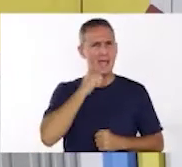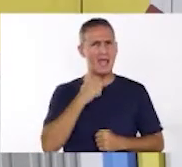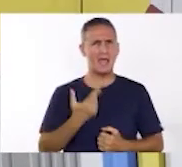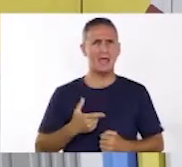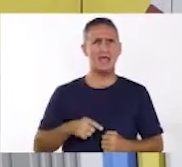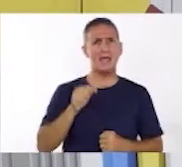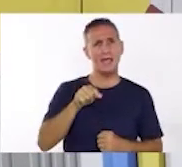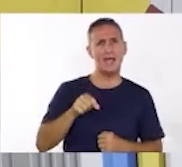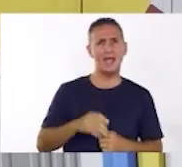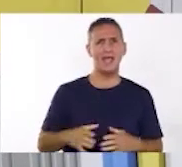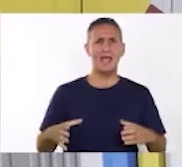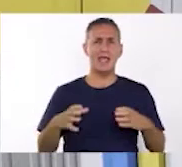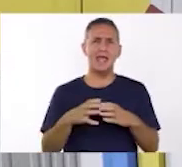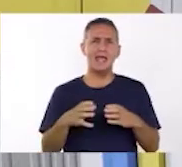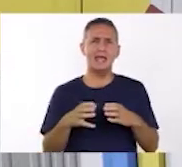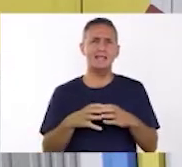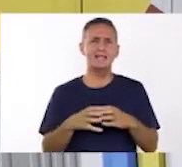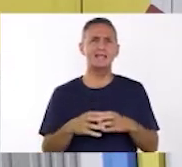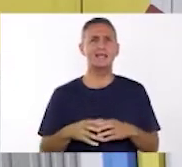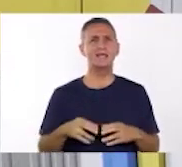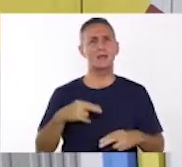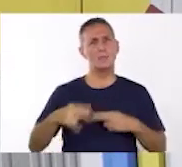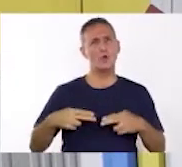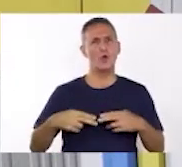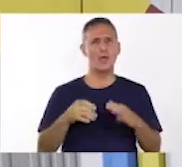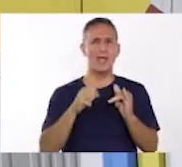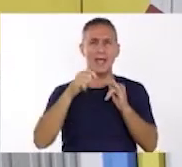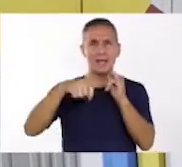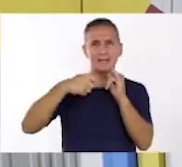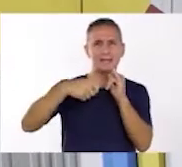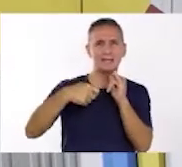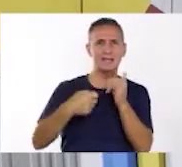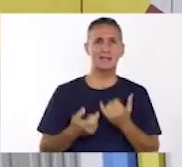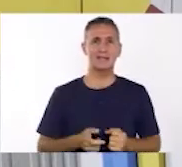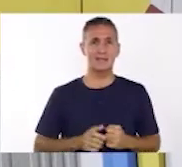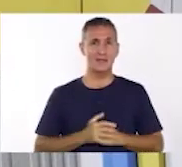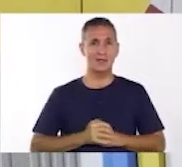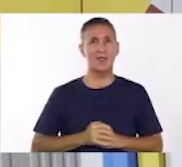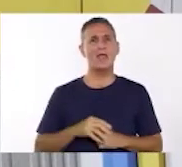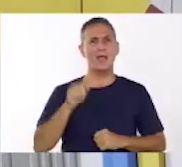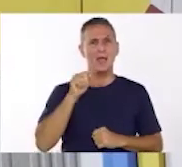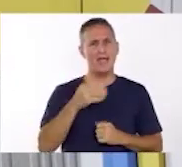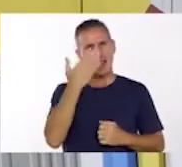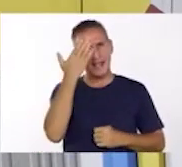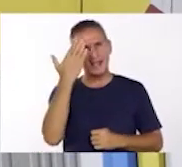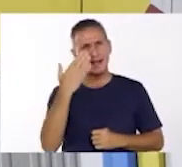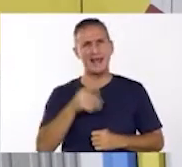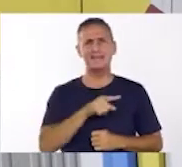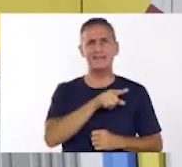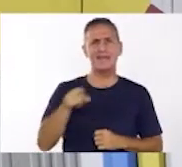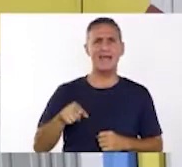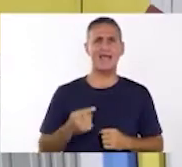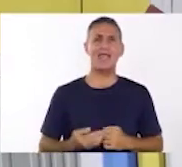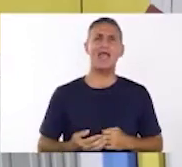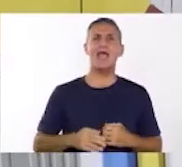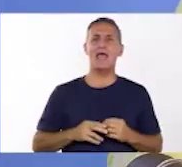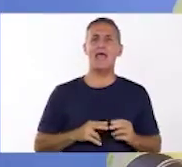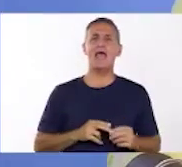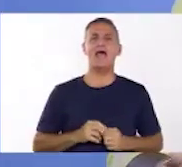a este equipo de realización que sin ellos no podían llegar estas orientaciones a sus